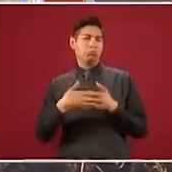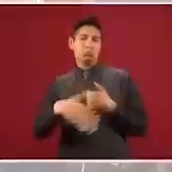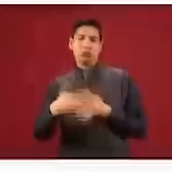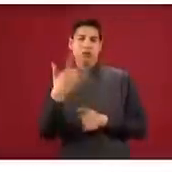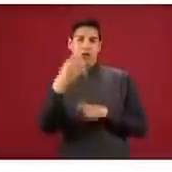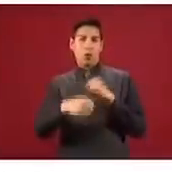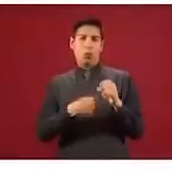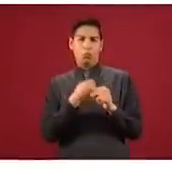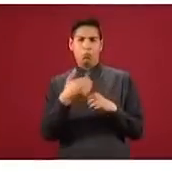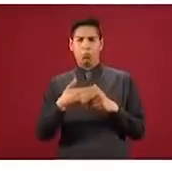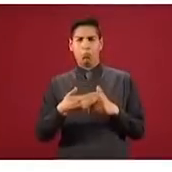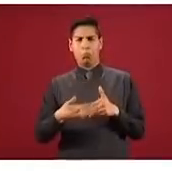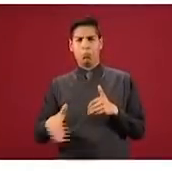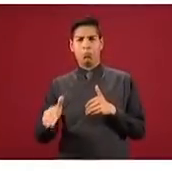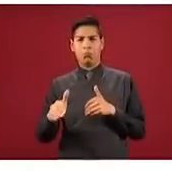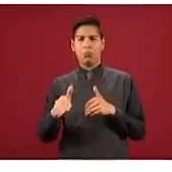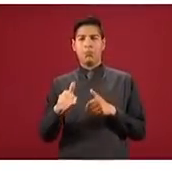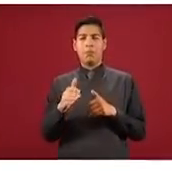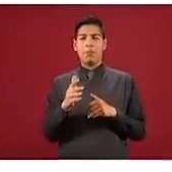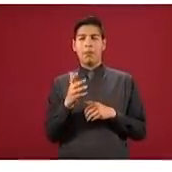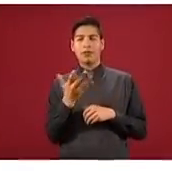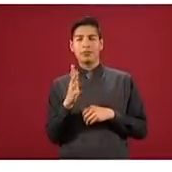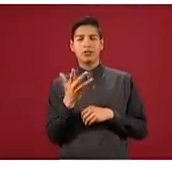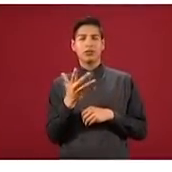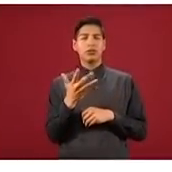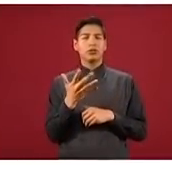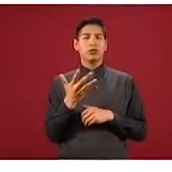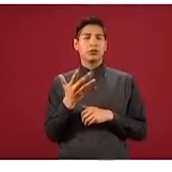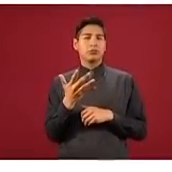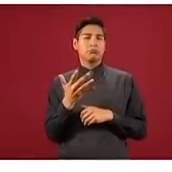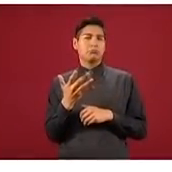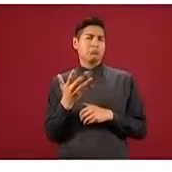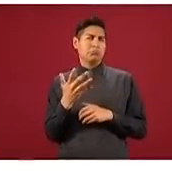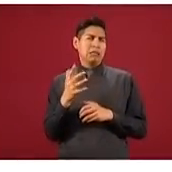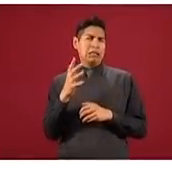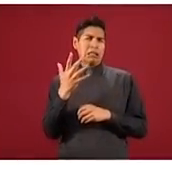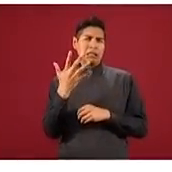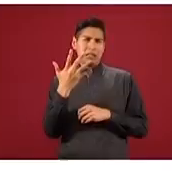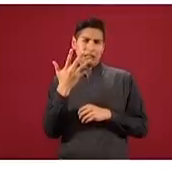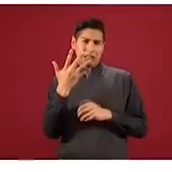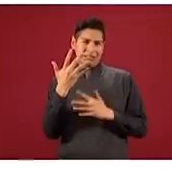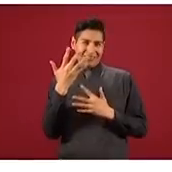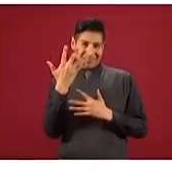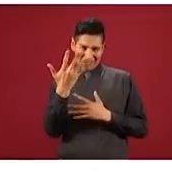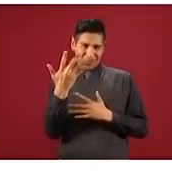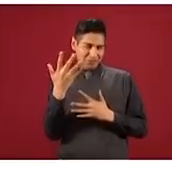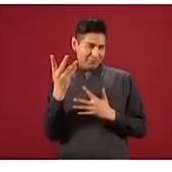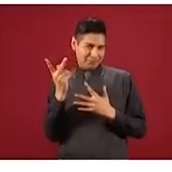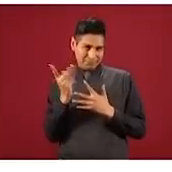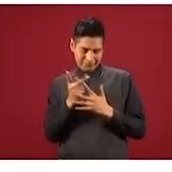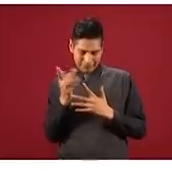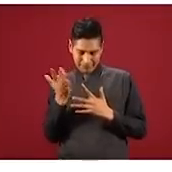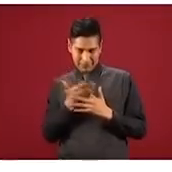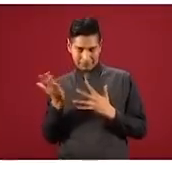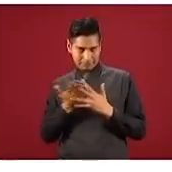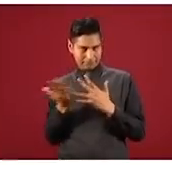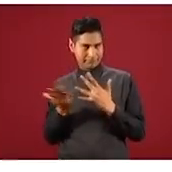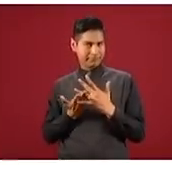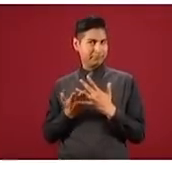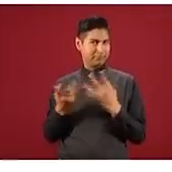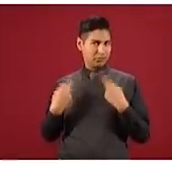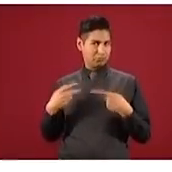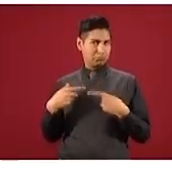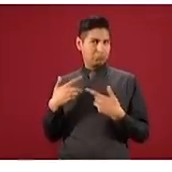este ejercicio de gobierno, un quinto de la base trabajadora o de la población trabajadora será basificada o